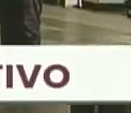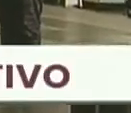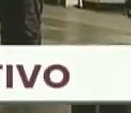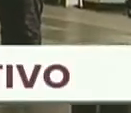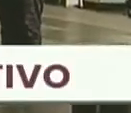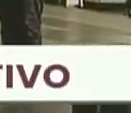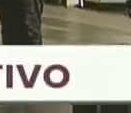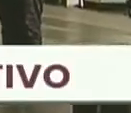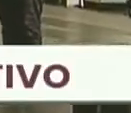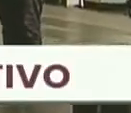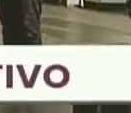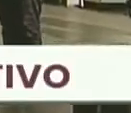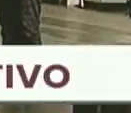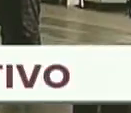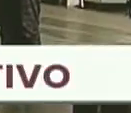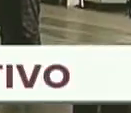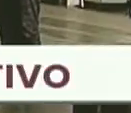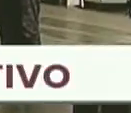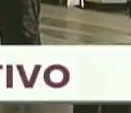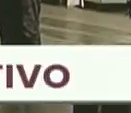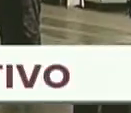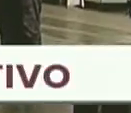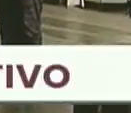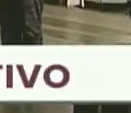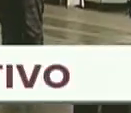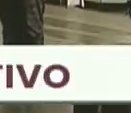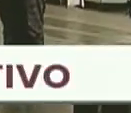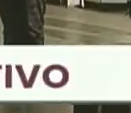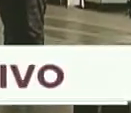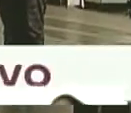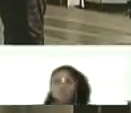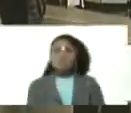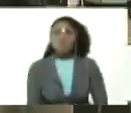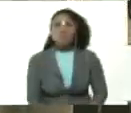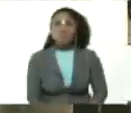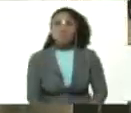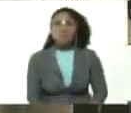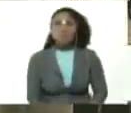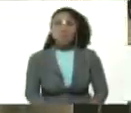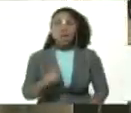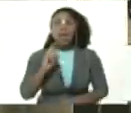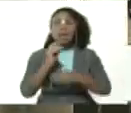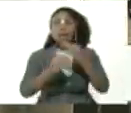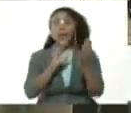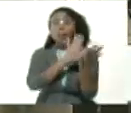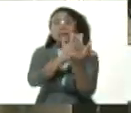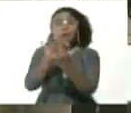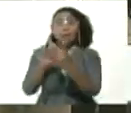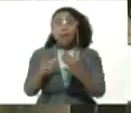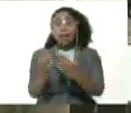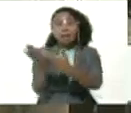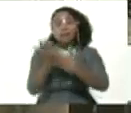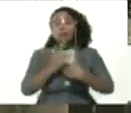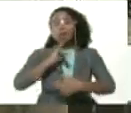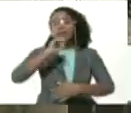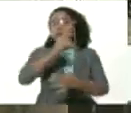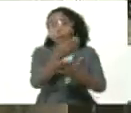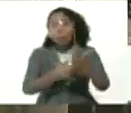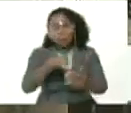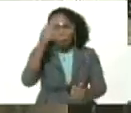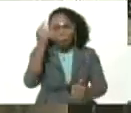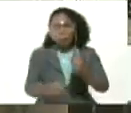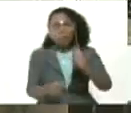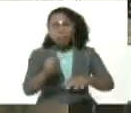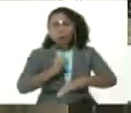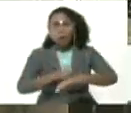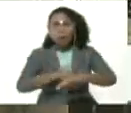Orinoco. Estamos en tiempo real, vamos a estar pendientes. Me hacen las conexiones para recibir el informe de última hora